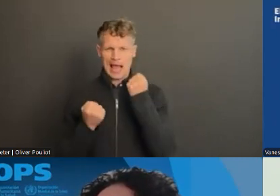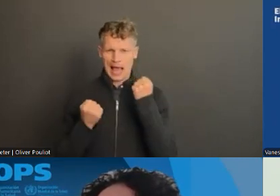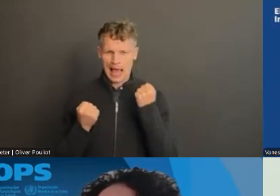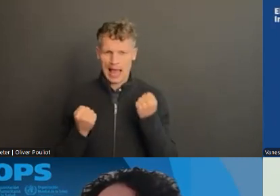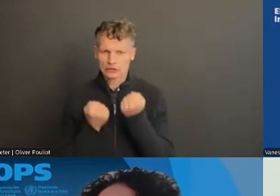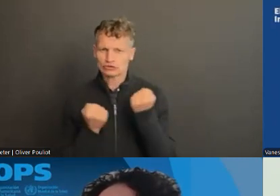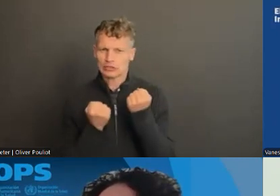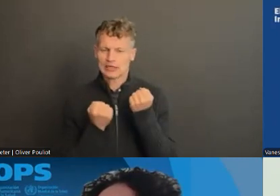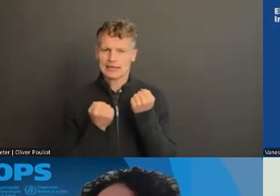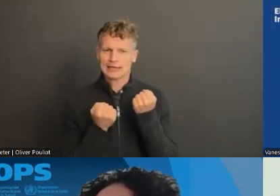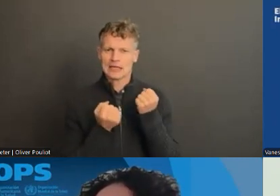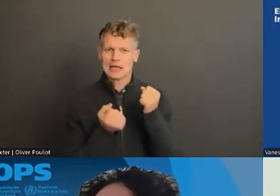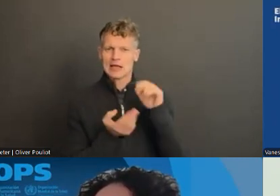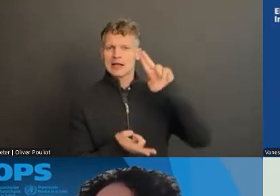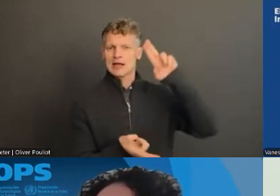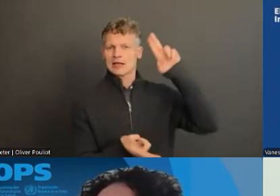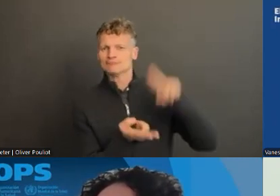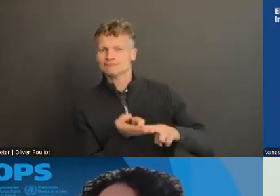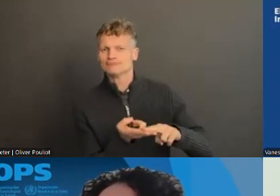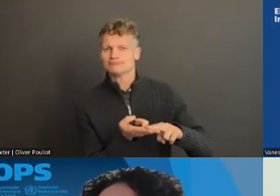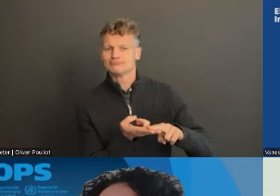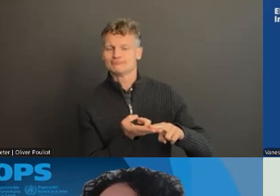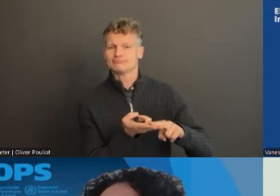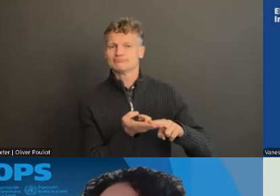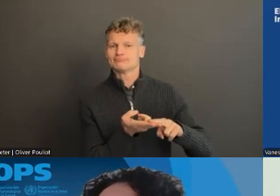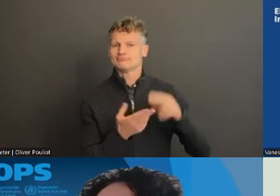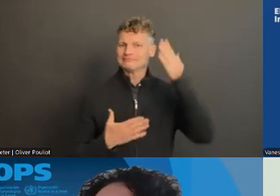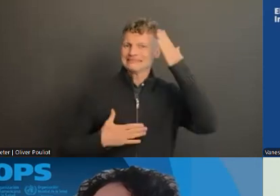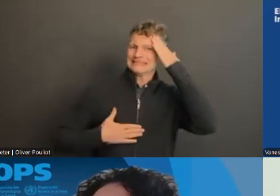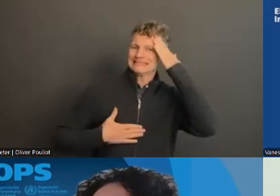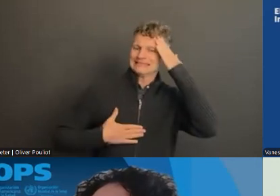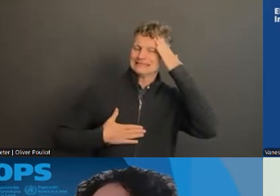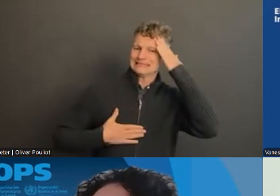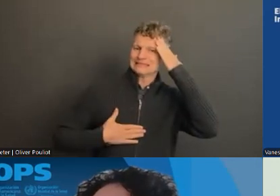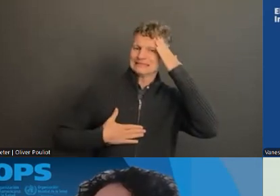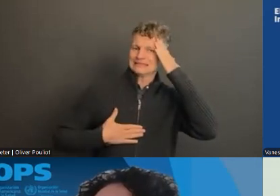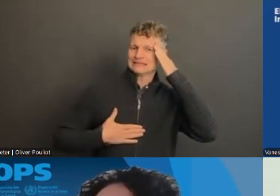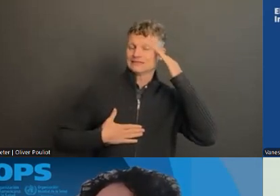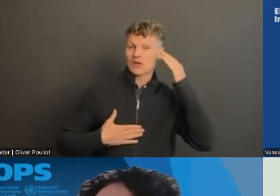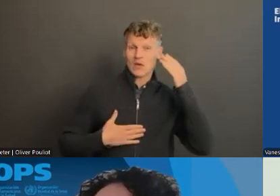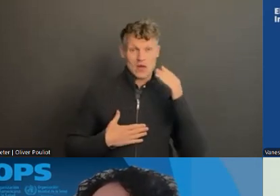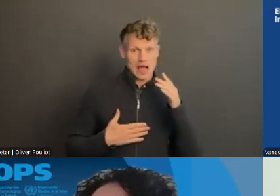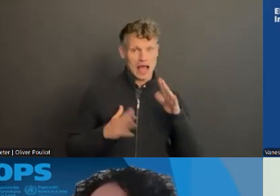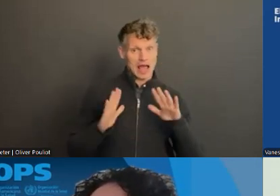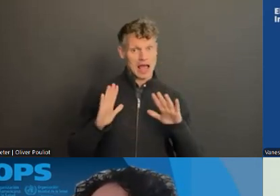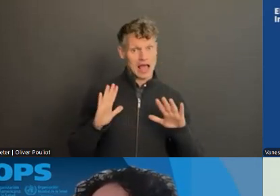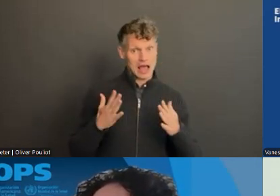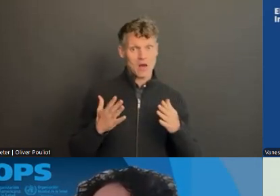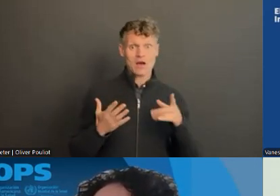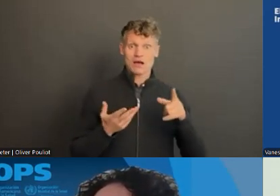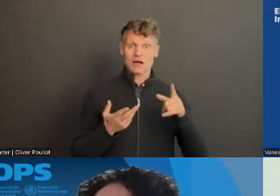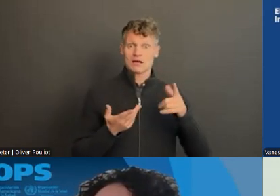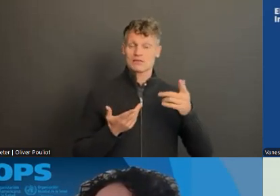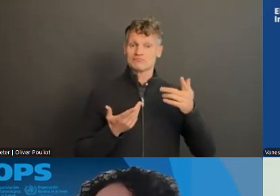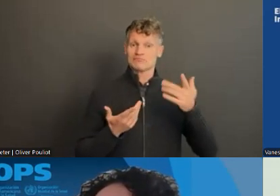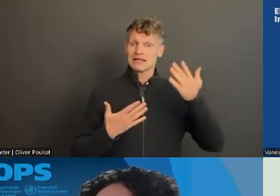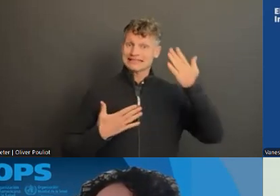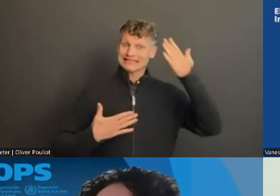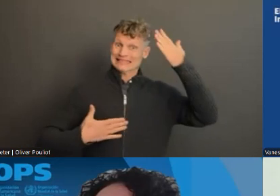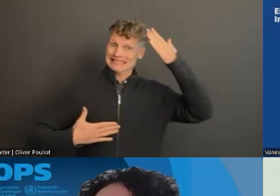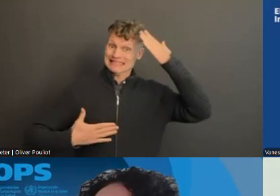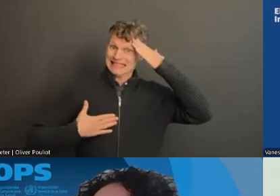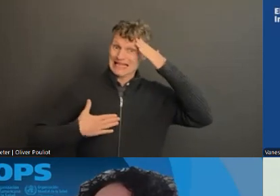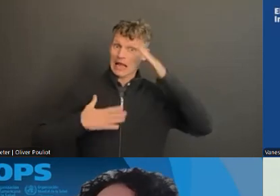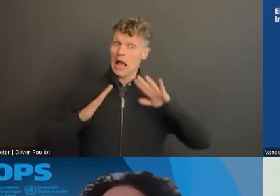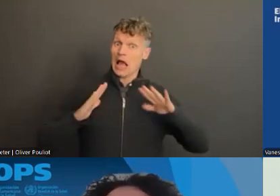transmitibles. La manera en que Brasil está mirando la eliminación de las enfermedades es a través de esa determinación de las enfermedades